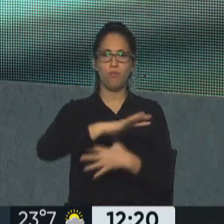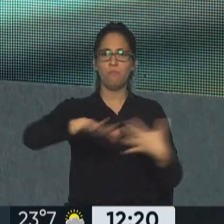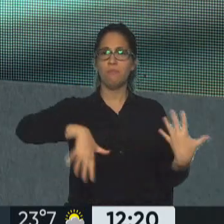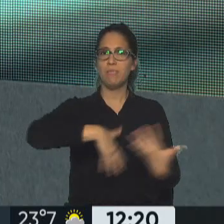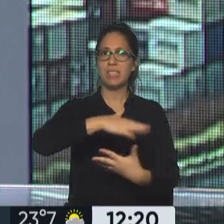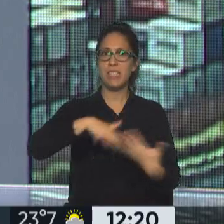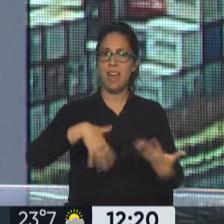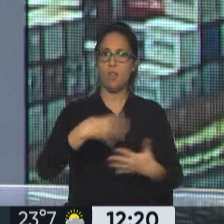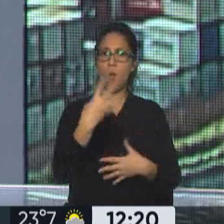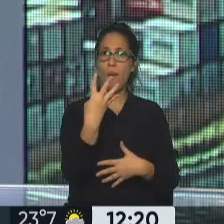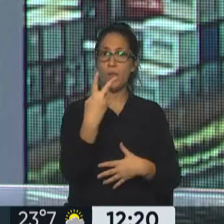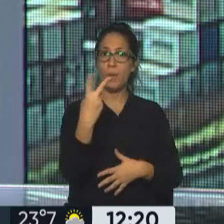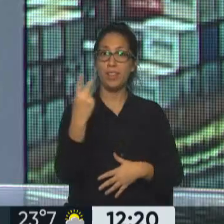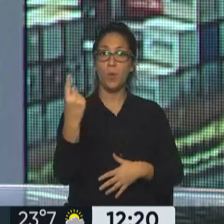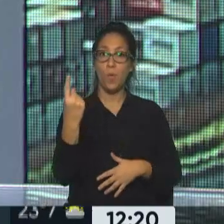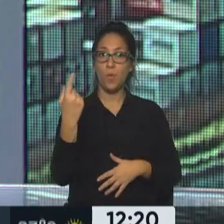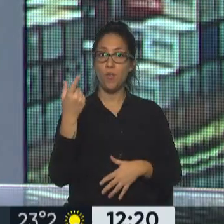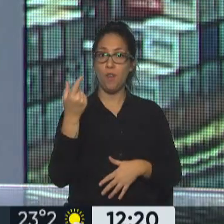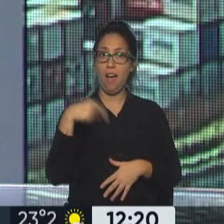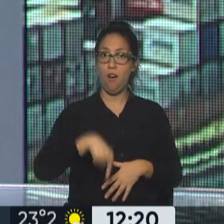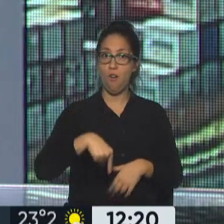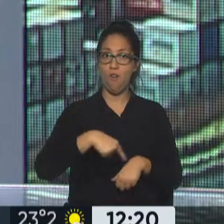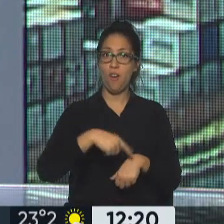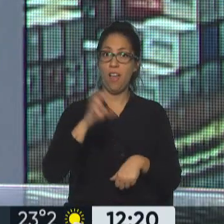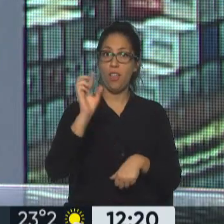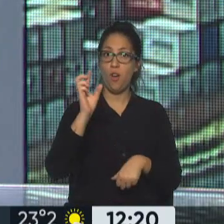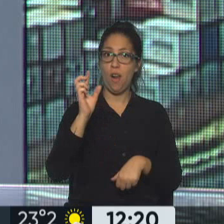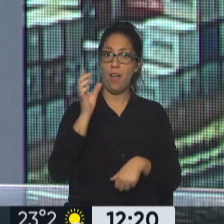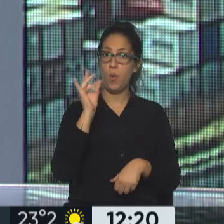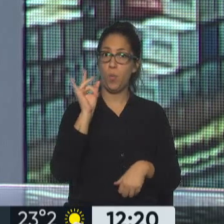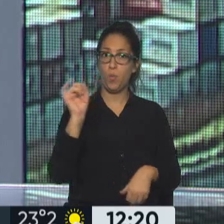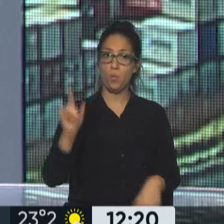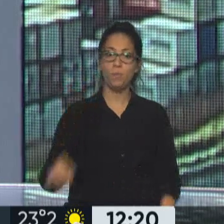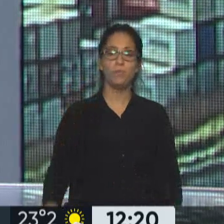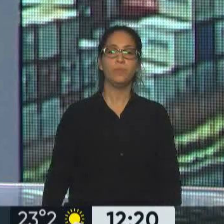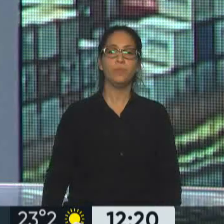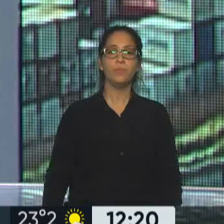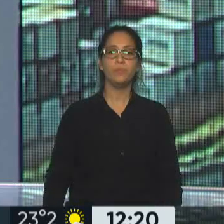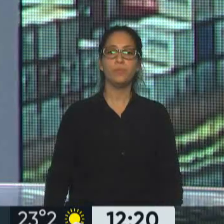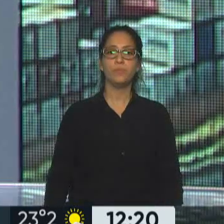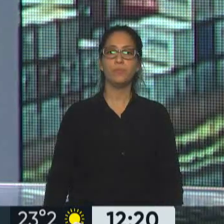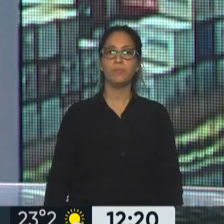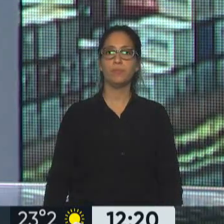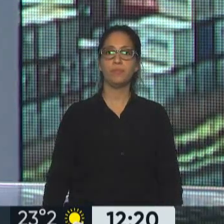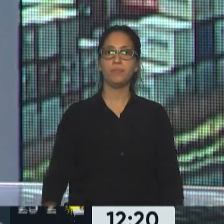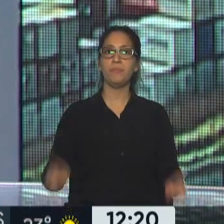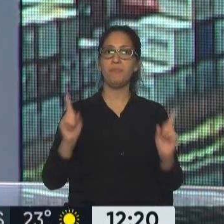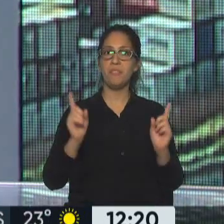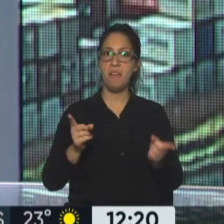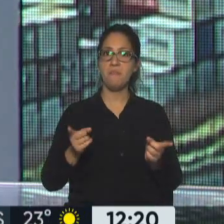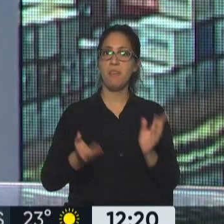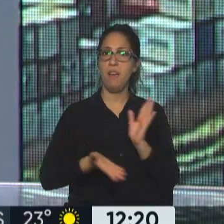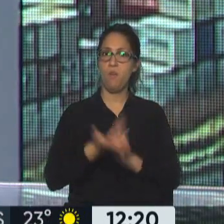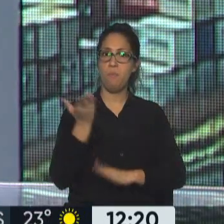cuatro veintiuno es la cotización en estos momentos del dólar paralelo que se está dando el dólar blue también hay una suba